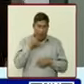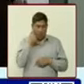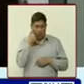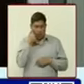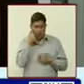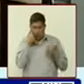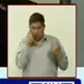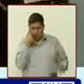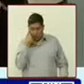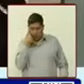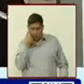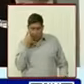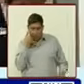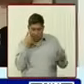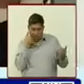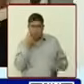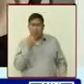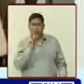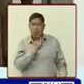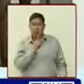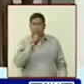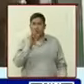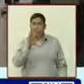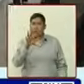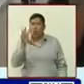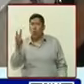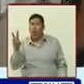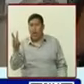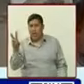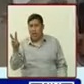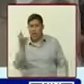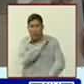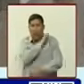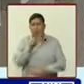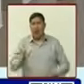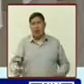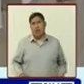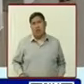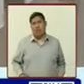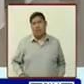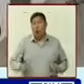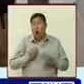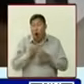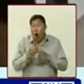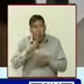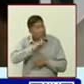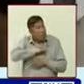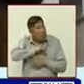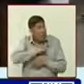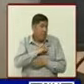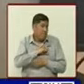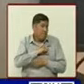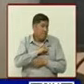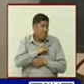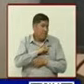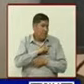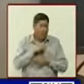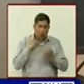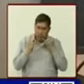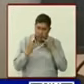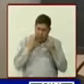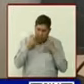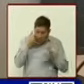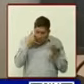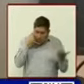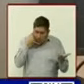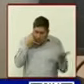manera inmediata llamar al 156 de la Defensoría de la Niñez o a la Fuerza Especial de Lucha contra la Violencia, FELCB, e